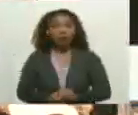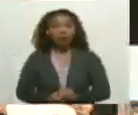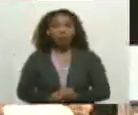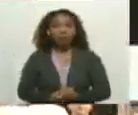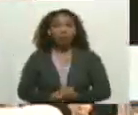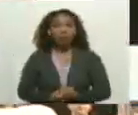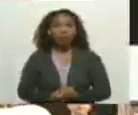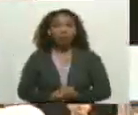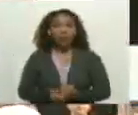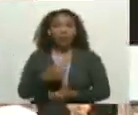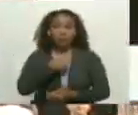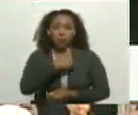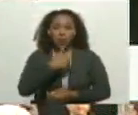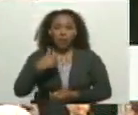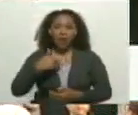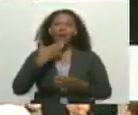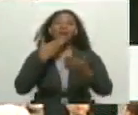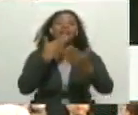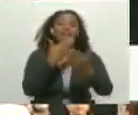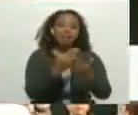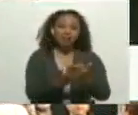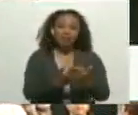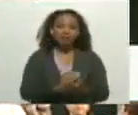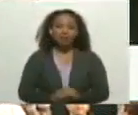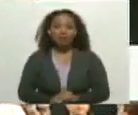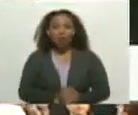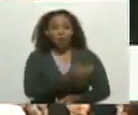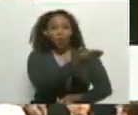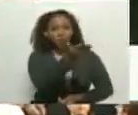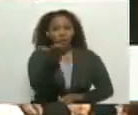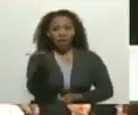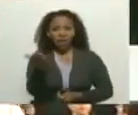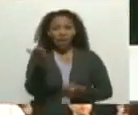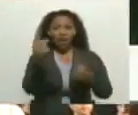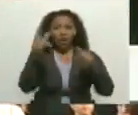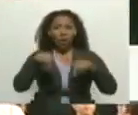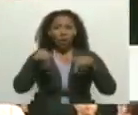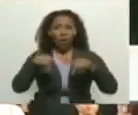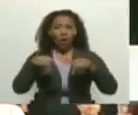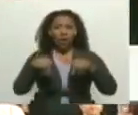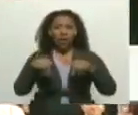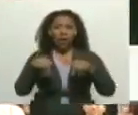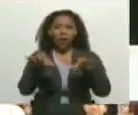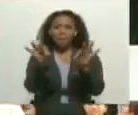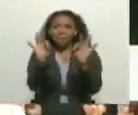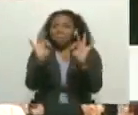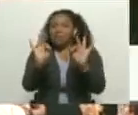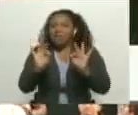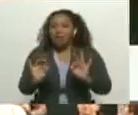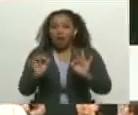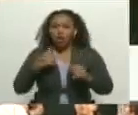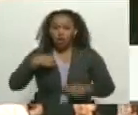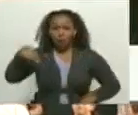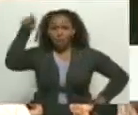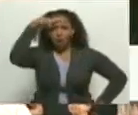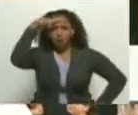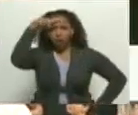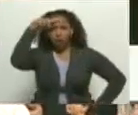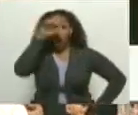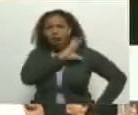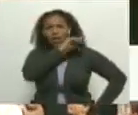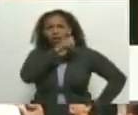Quiero agradecer a ustedes este momento especial. Yo estoy molesto con la